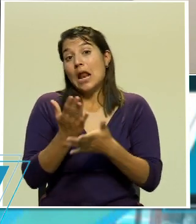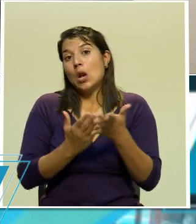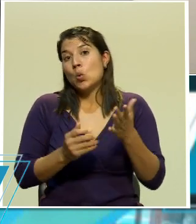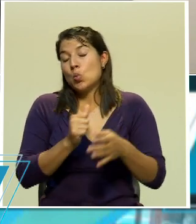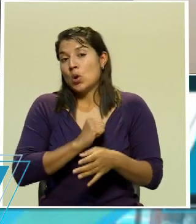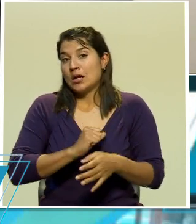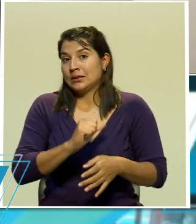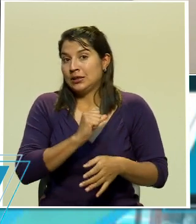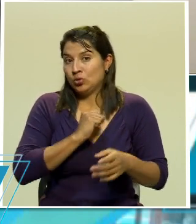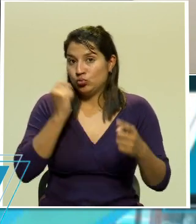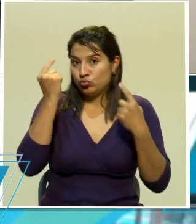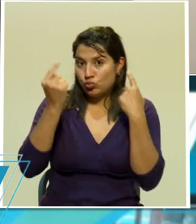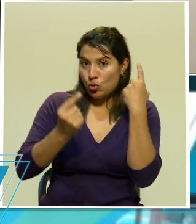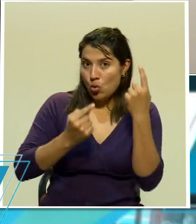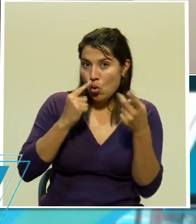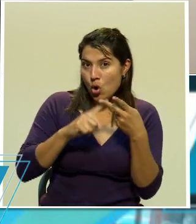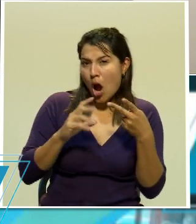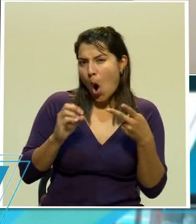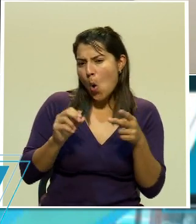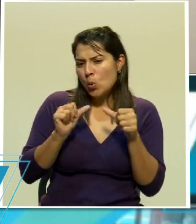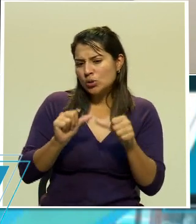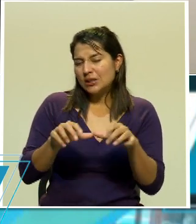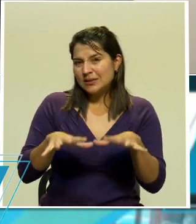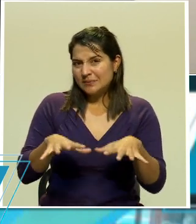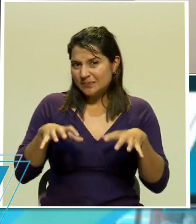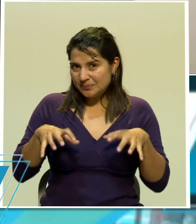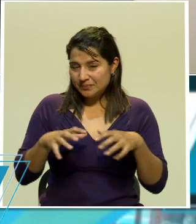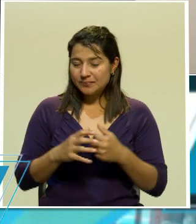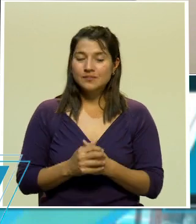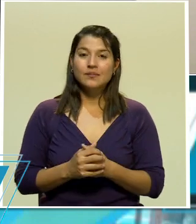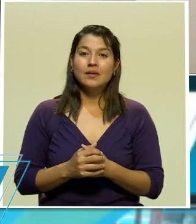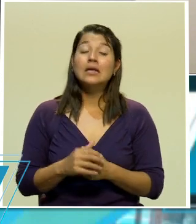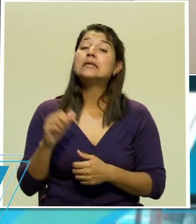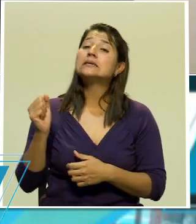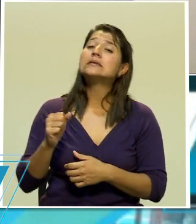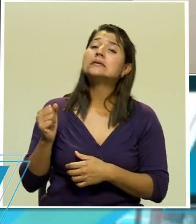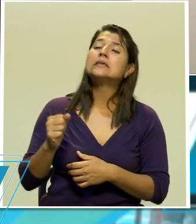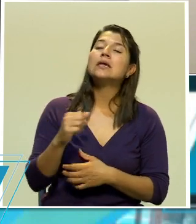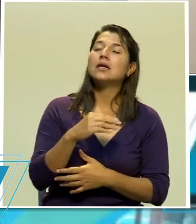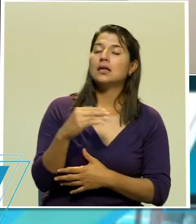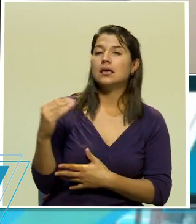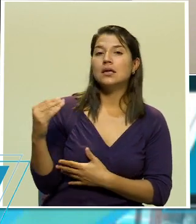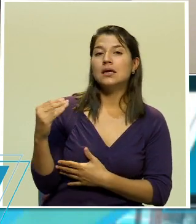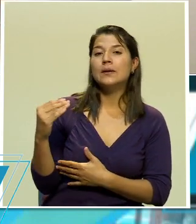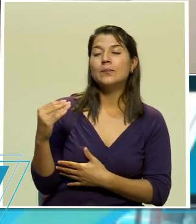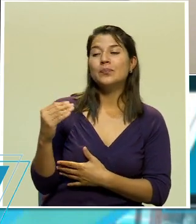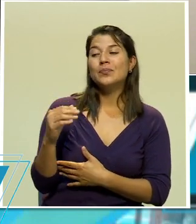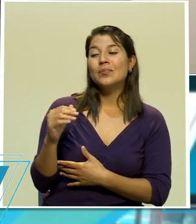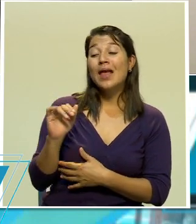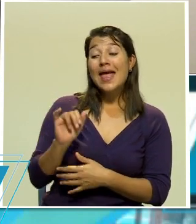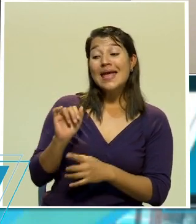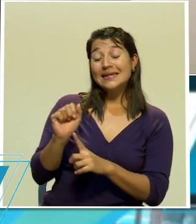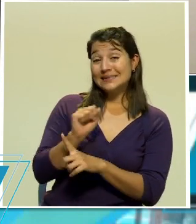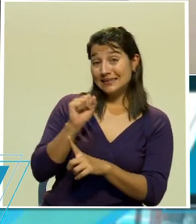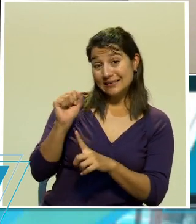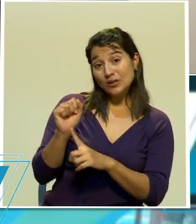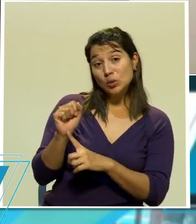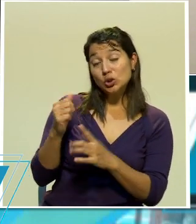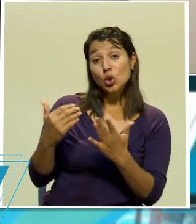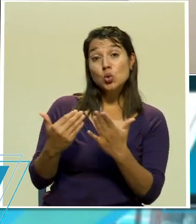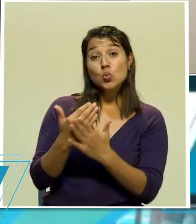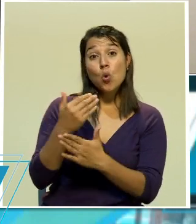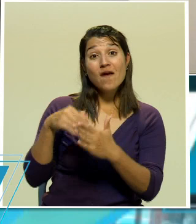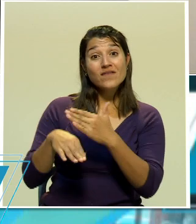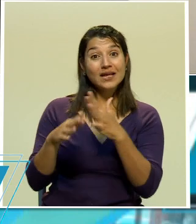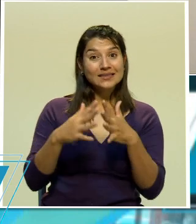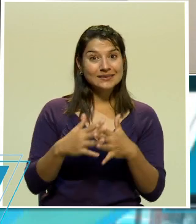estar en una permanente tensión. Sí, y aquí en esta circunstancia que es nueva en Estados Unidos, nunca